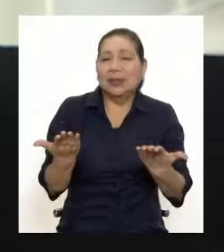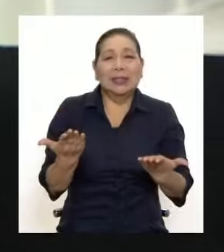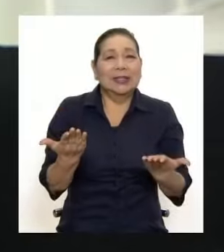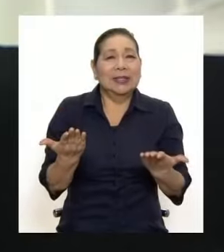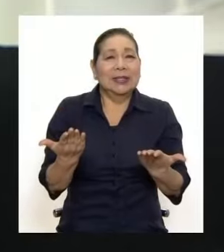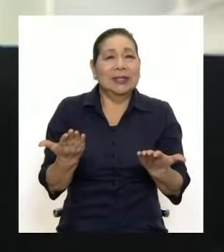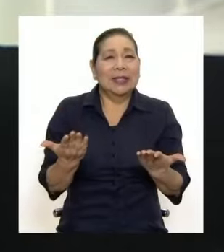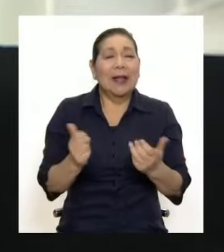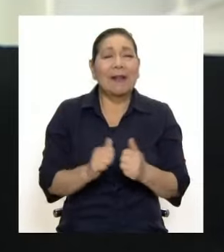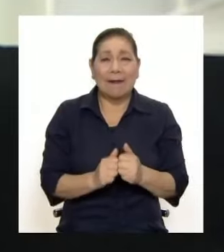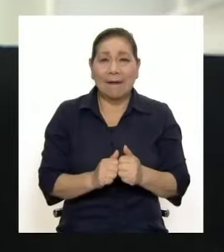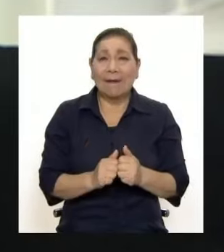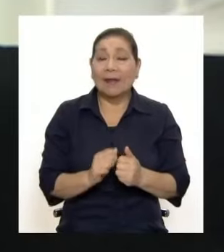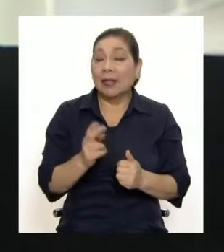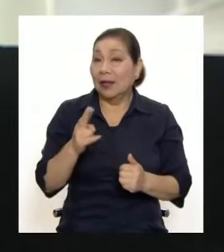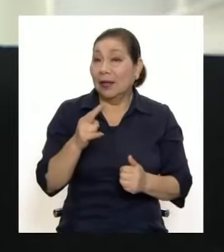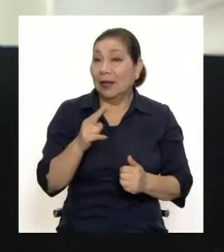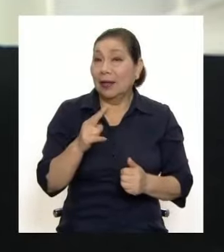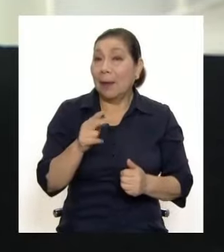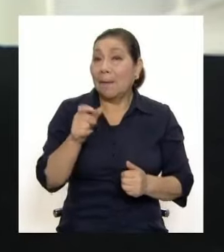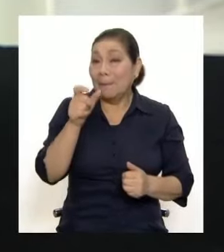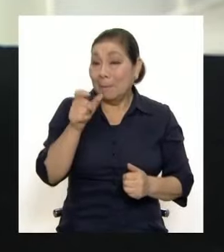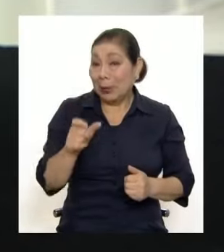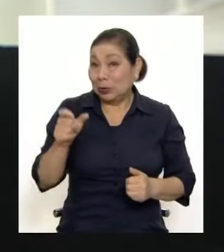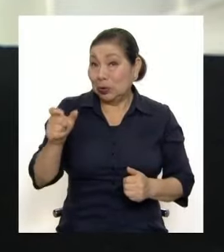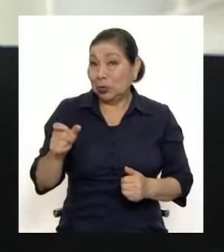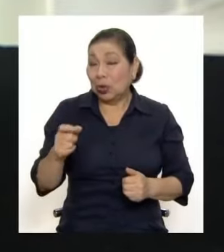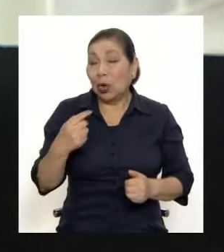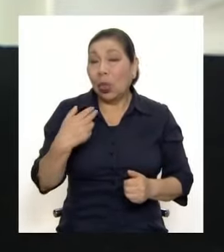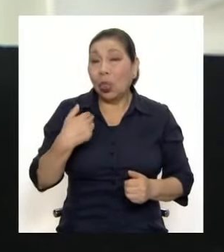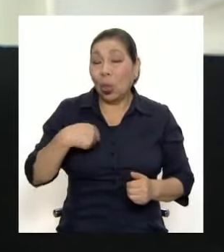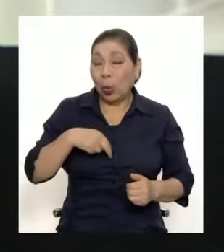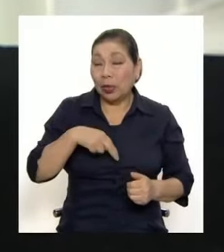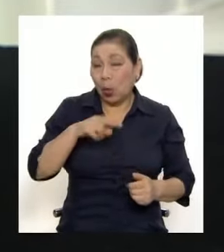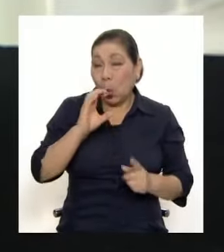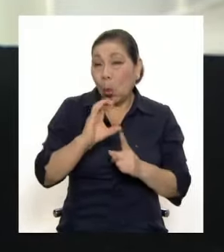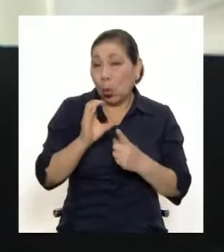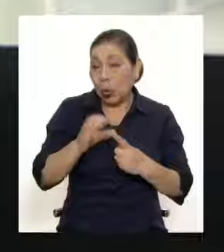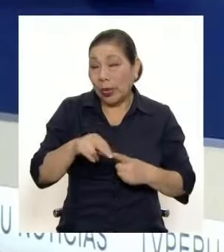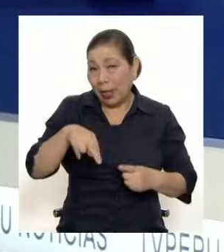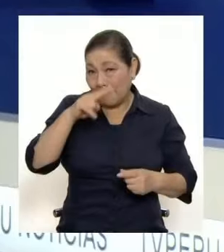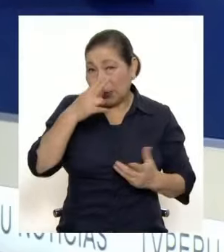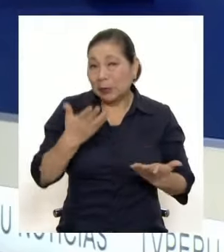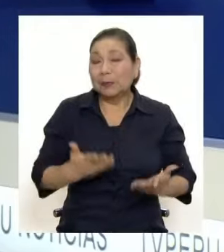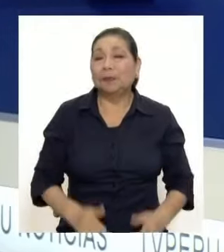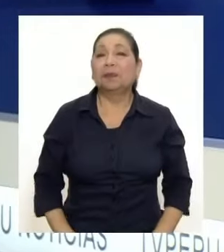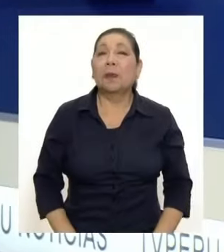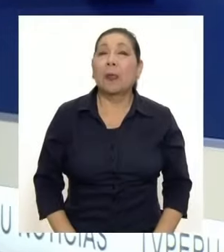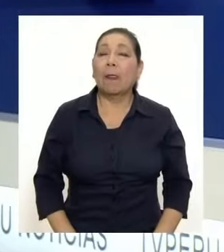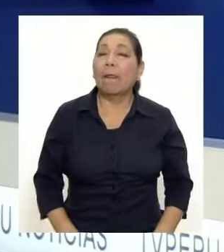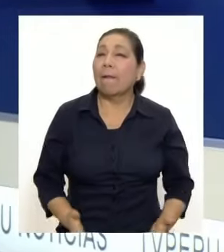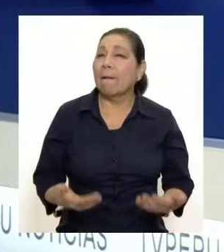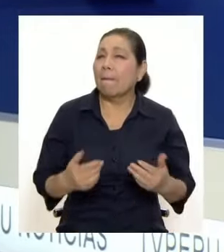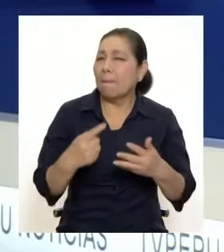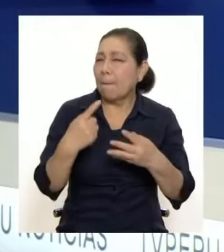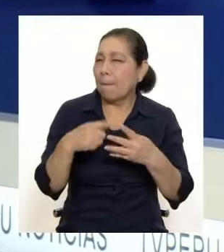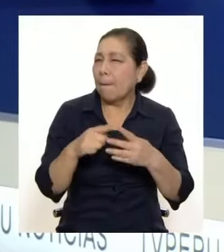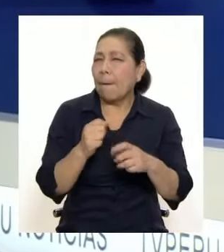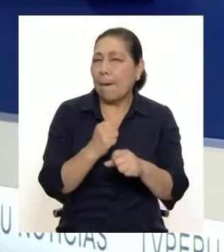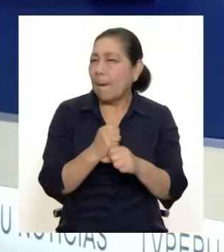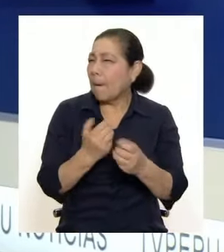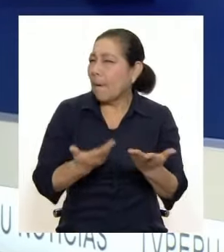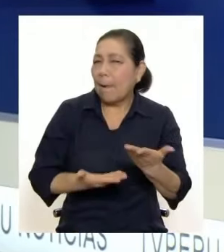eh de chinos que puedan conocer más de nuestro territorio nacional bueno en la cámara tenemos una serie de